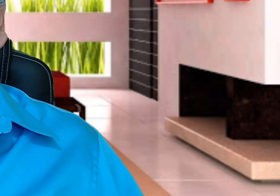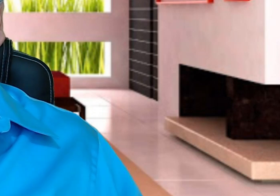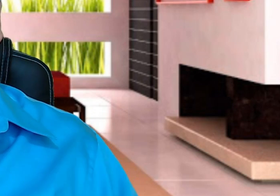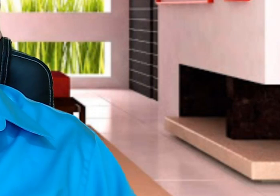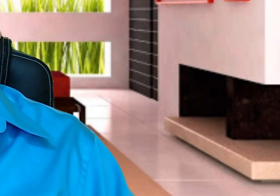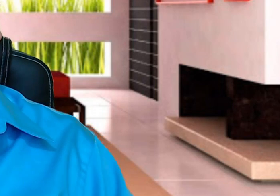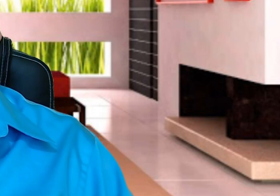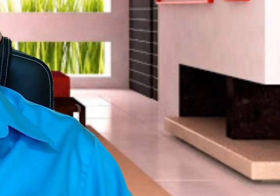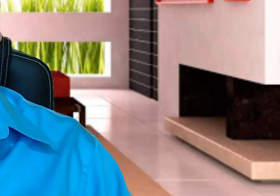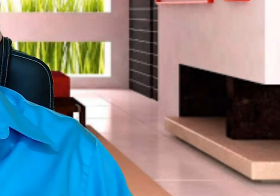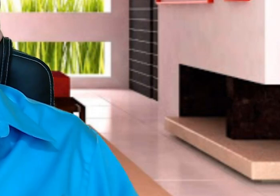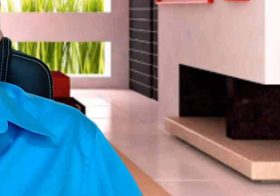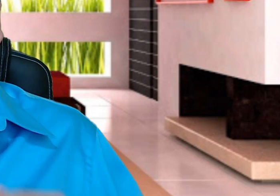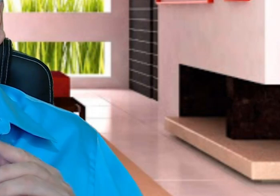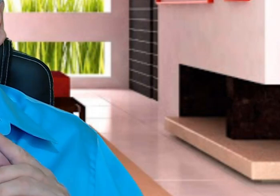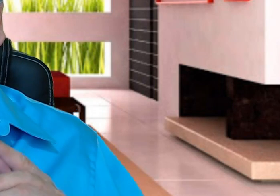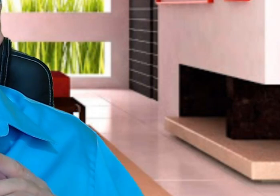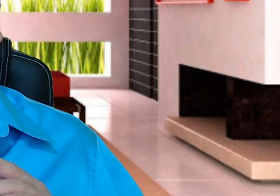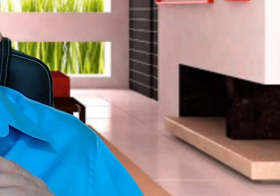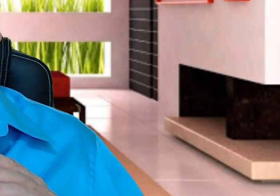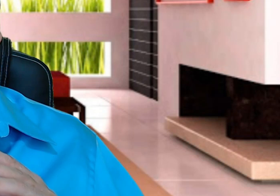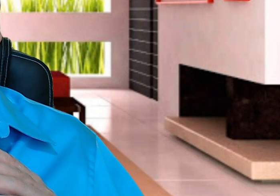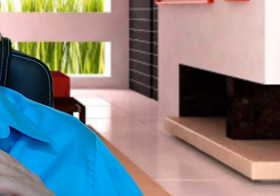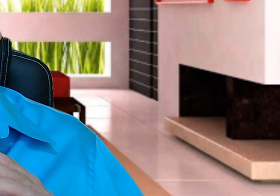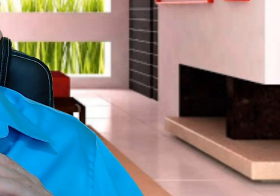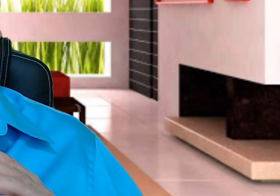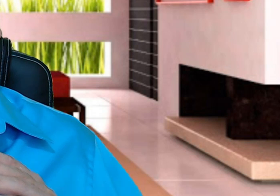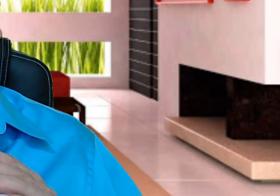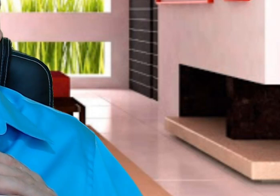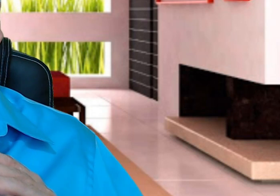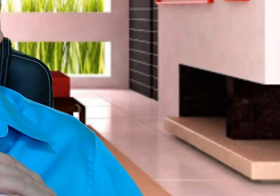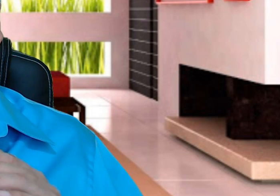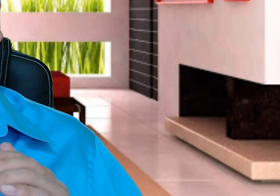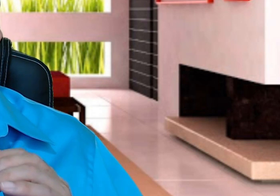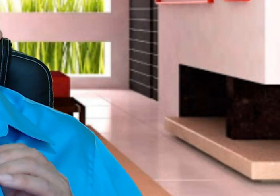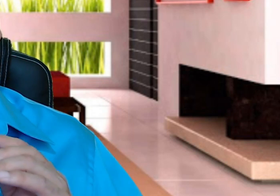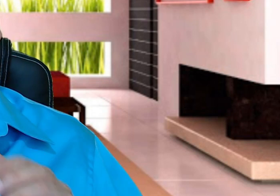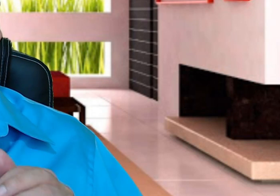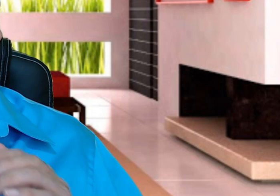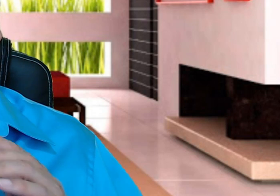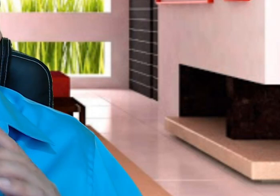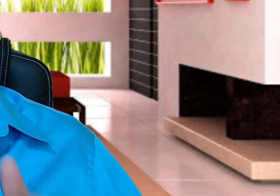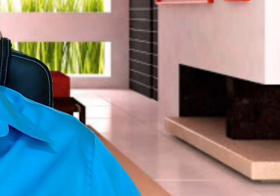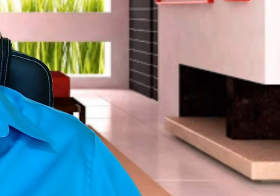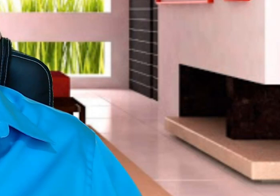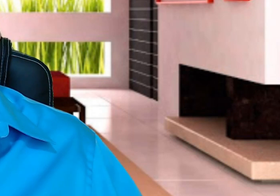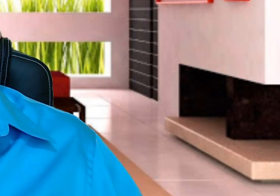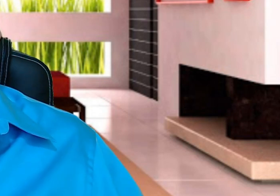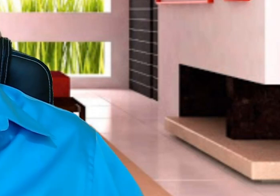le pregunta a López Obrador sobre las órdenes de aprehensión emitidas contra 19 mandos de la